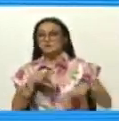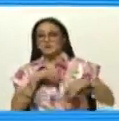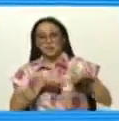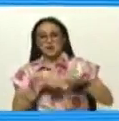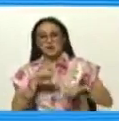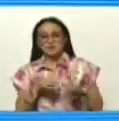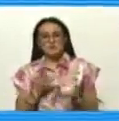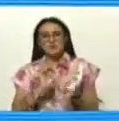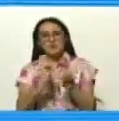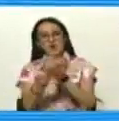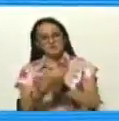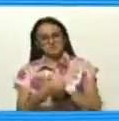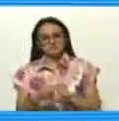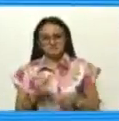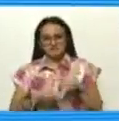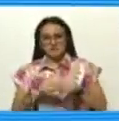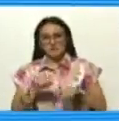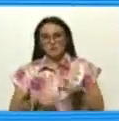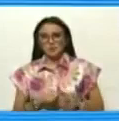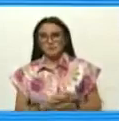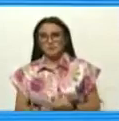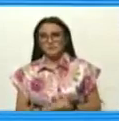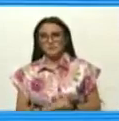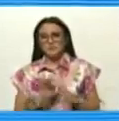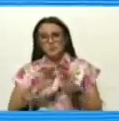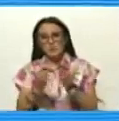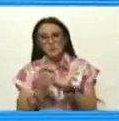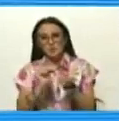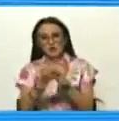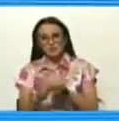mundo al revés. Este es el mundo al revés.